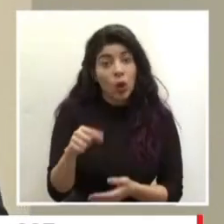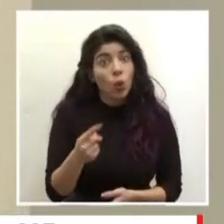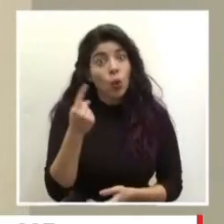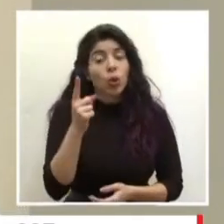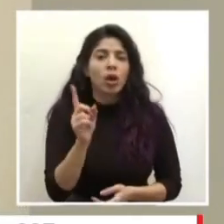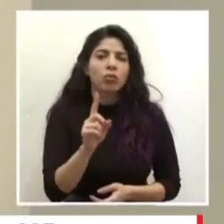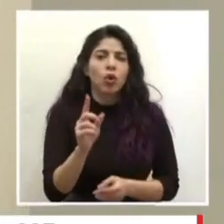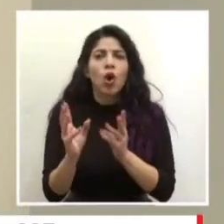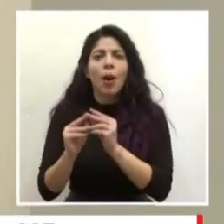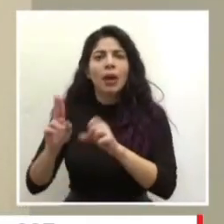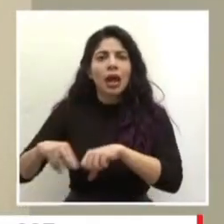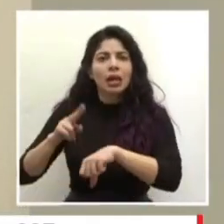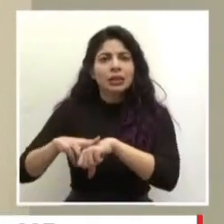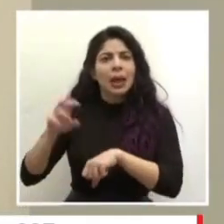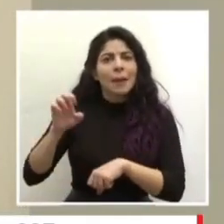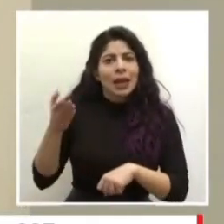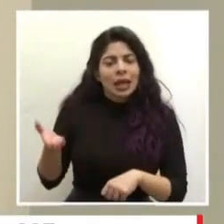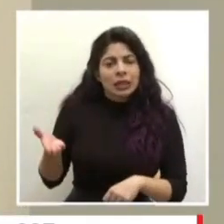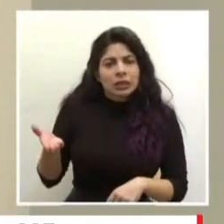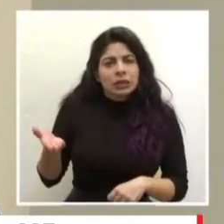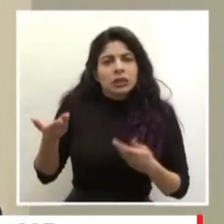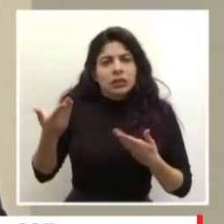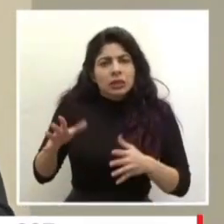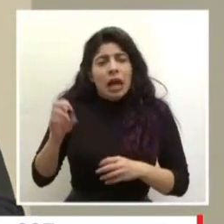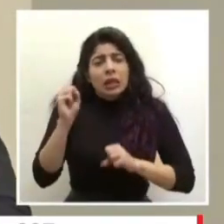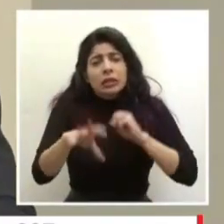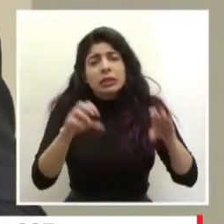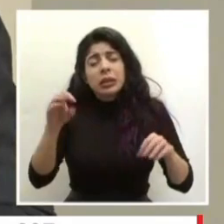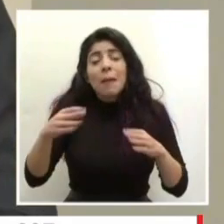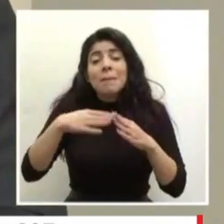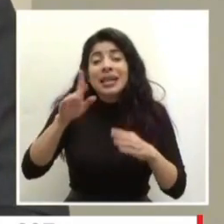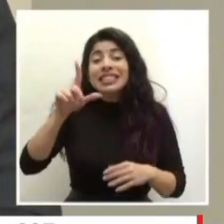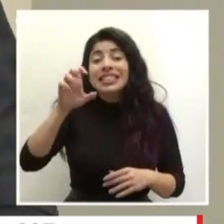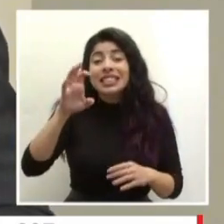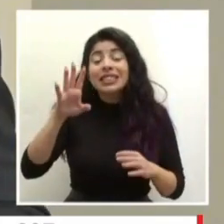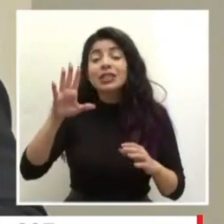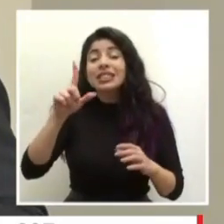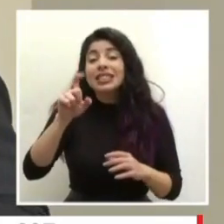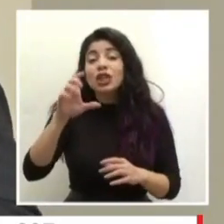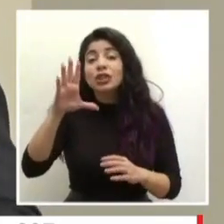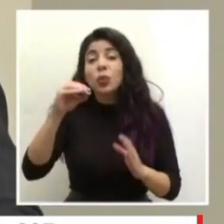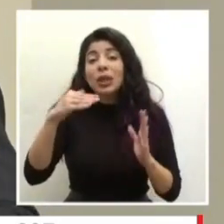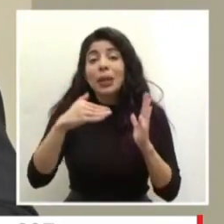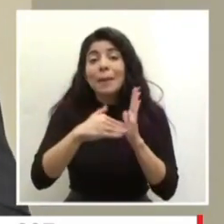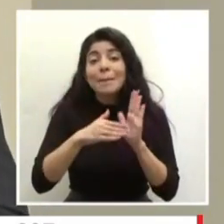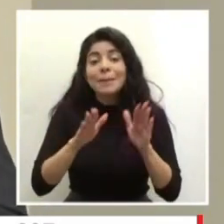la Comisión Nacional de Emergencias ha repartido más de 150 mil diarios